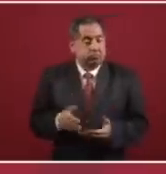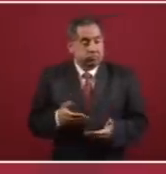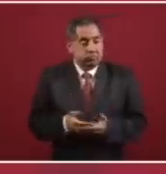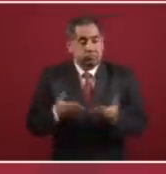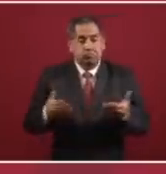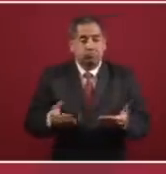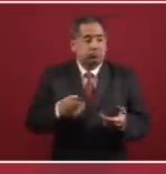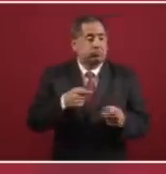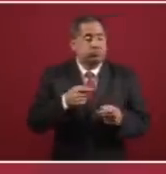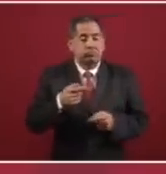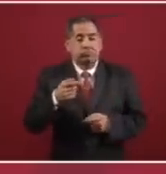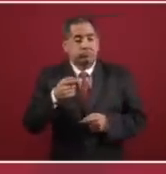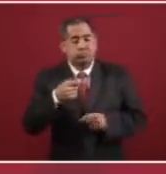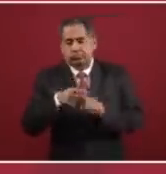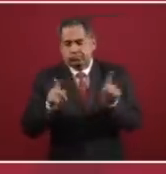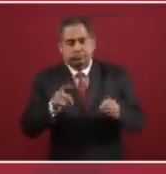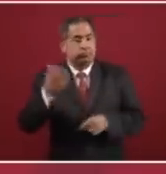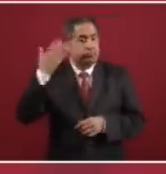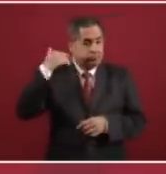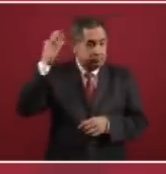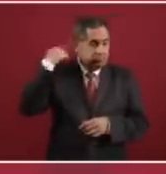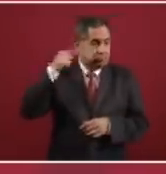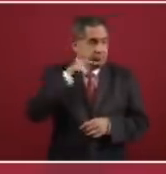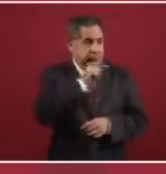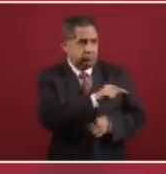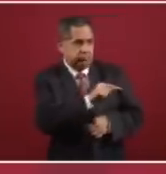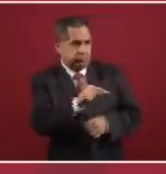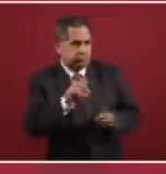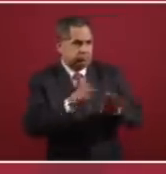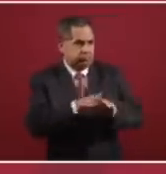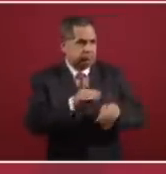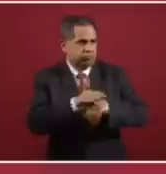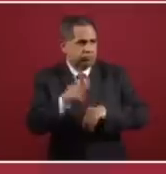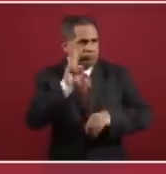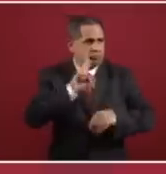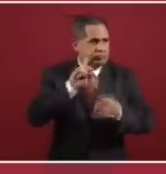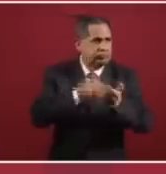habían proveedores que tenían influencia,